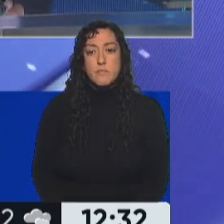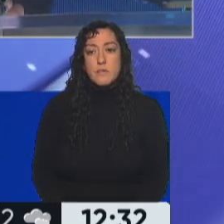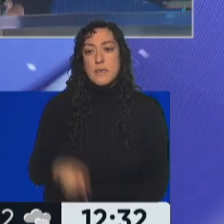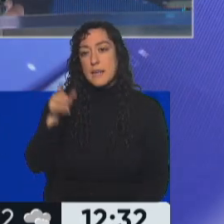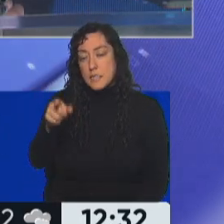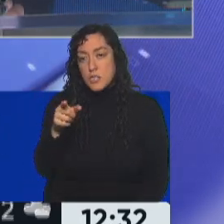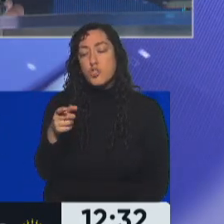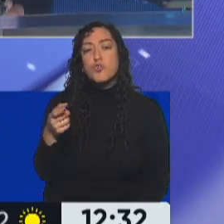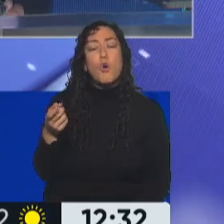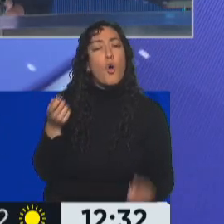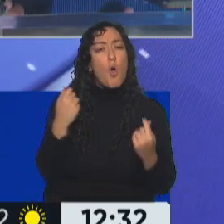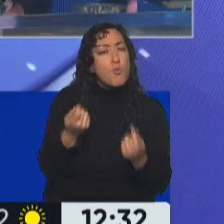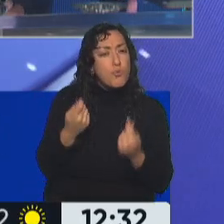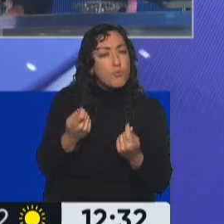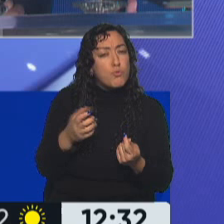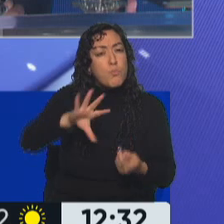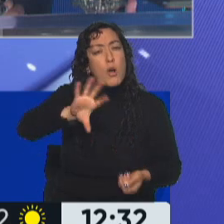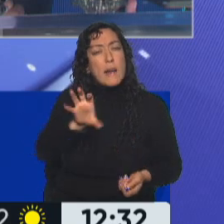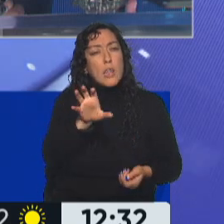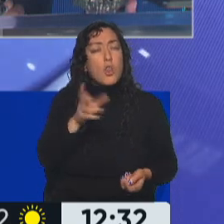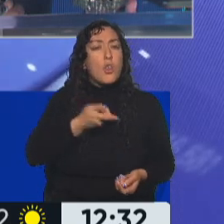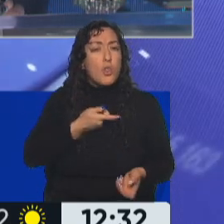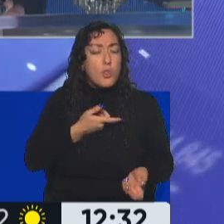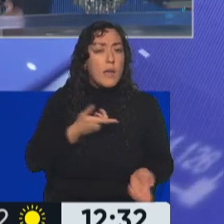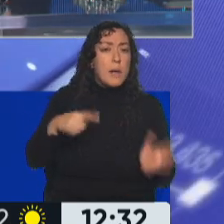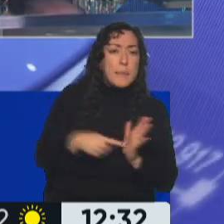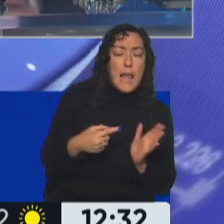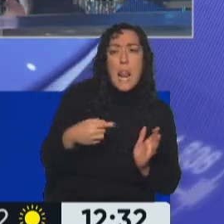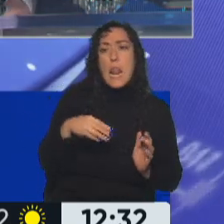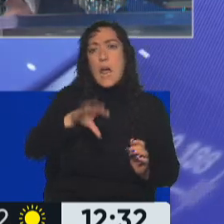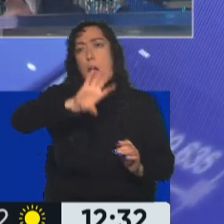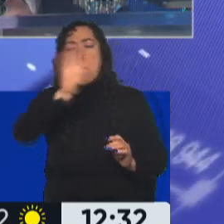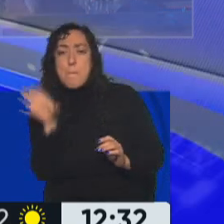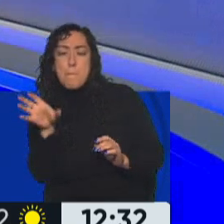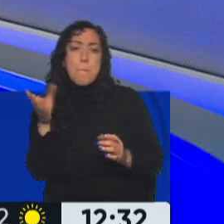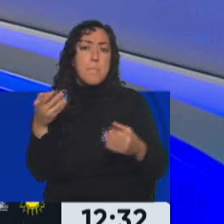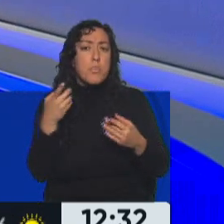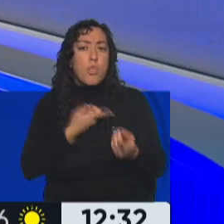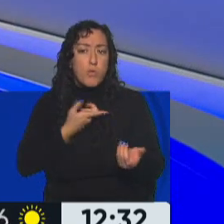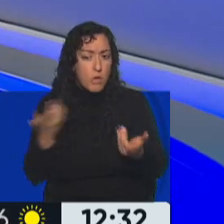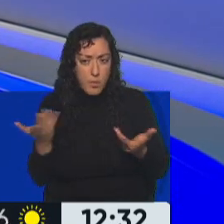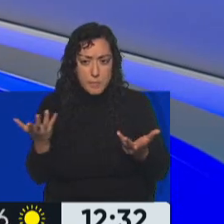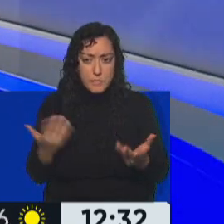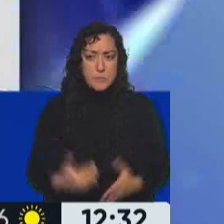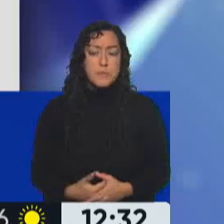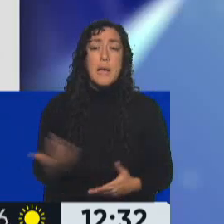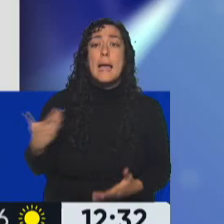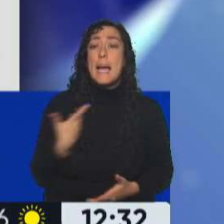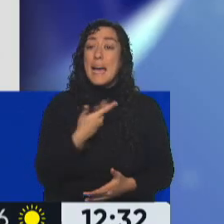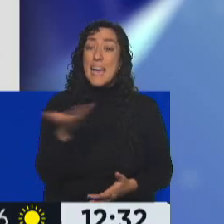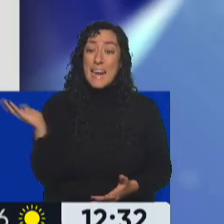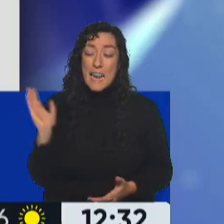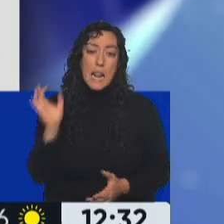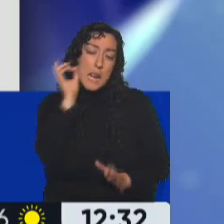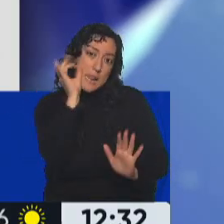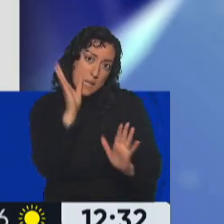¿en qué región del país? ¿Es Cava, es Zamba? Digamos, ¿la consulta se hizo en dónde? No, el índice general es para, discúlpame,